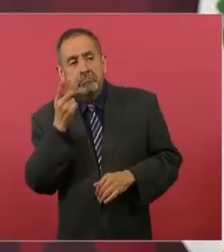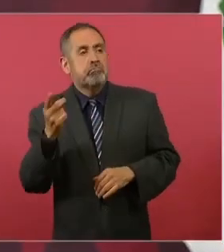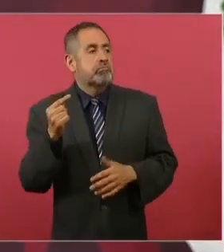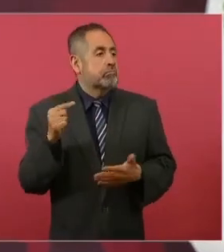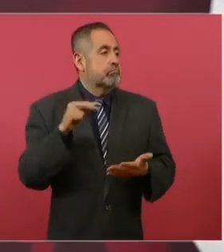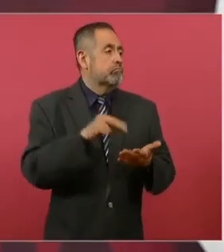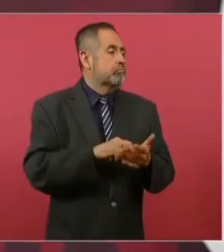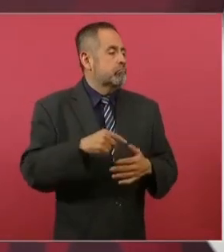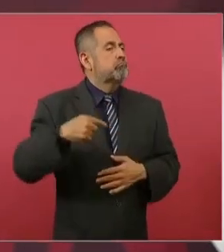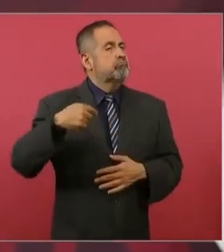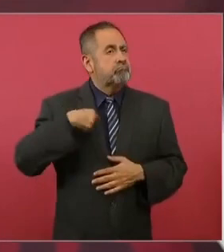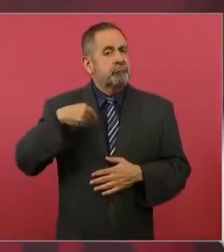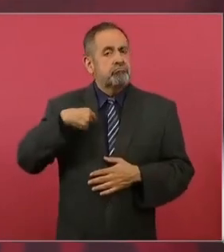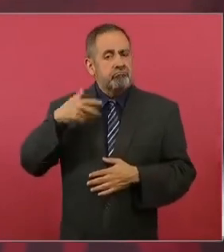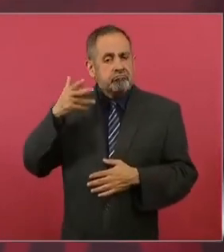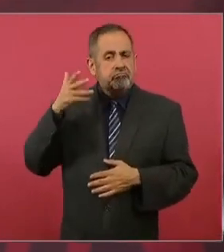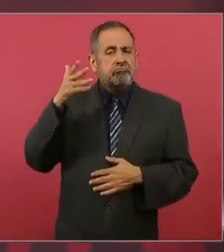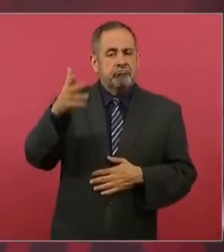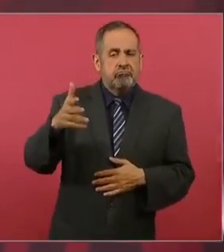cuando yo